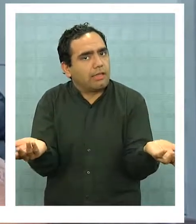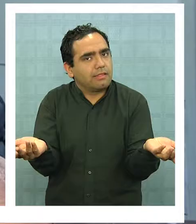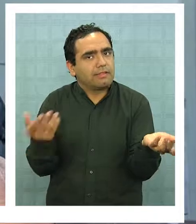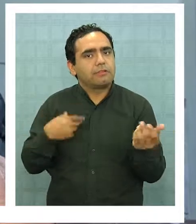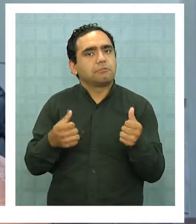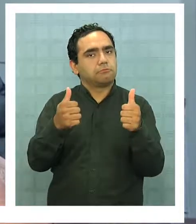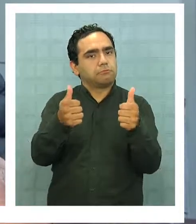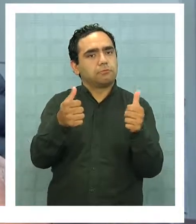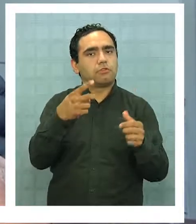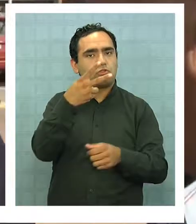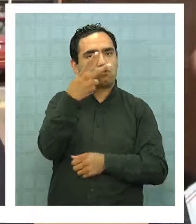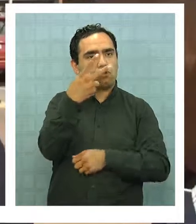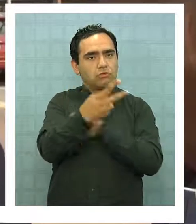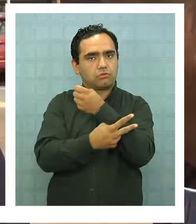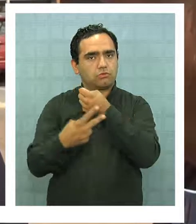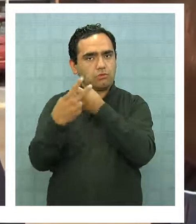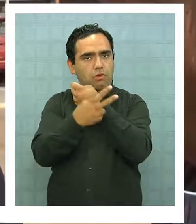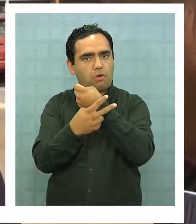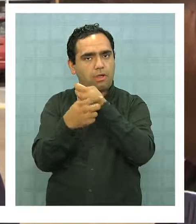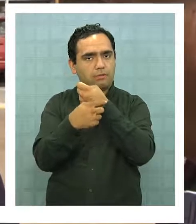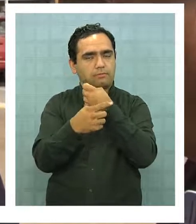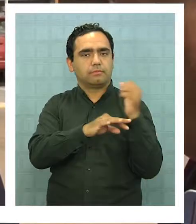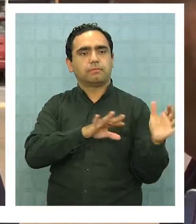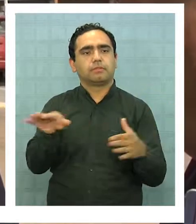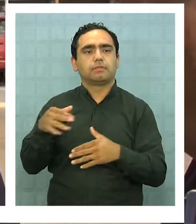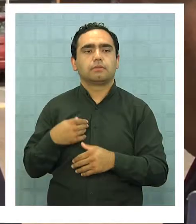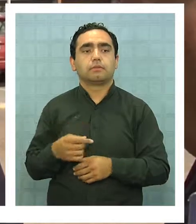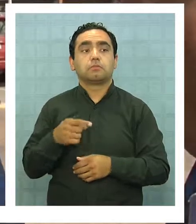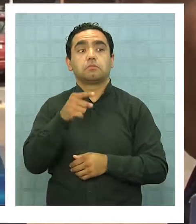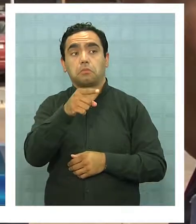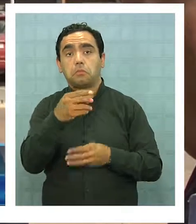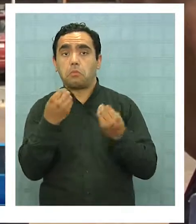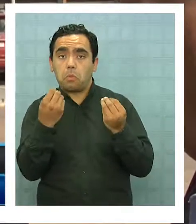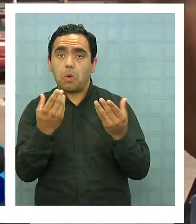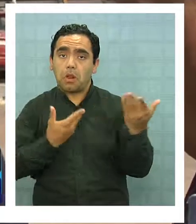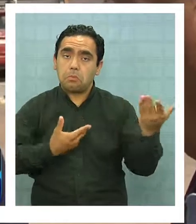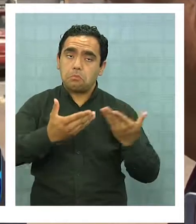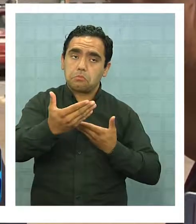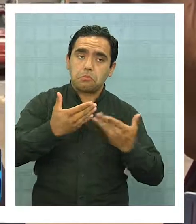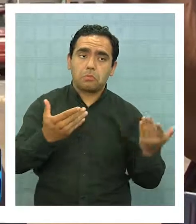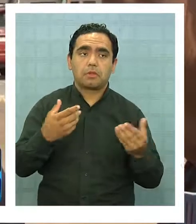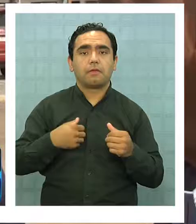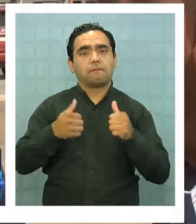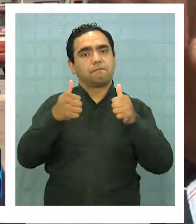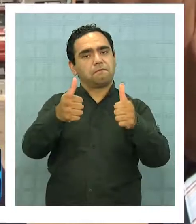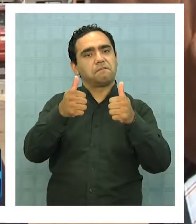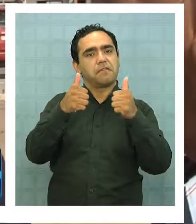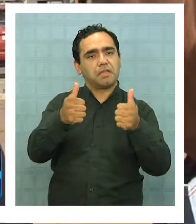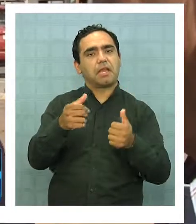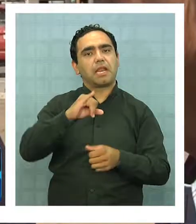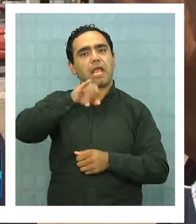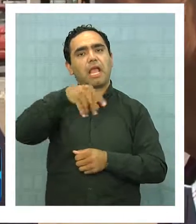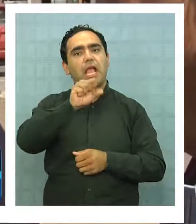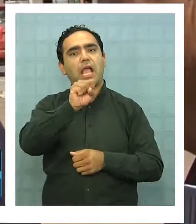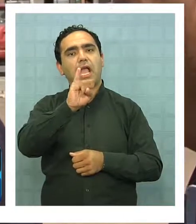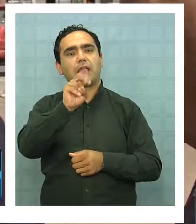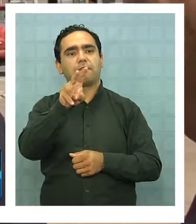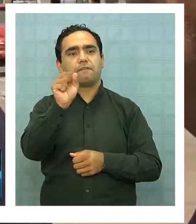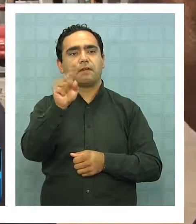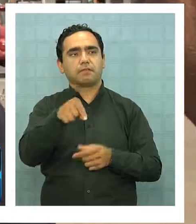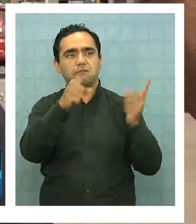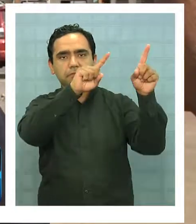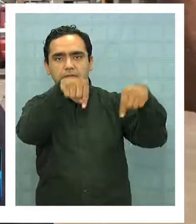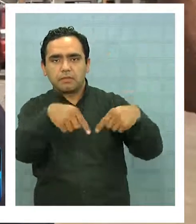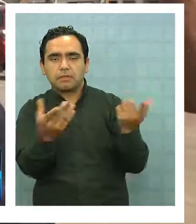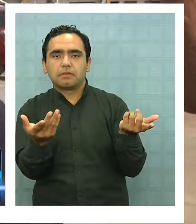casi dos horas de concierto. No, me parece algo muy interactivo, muy genial en realidad que vengan los jaibas. Es algo